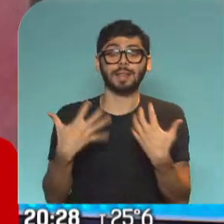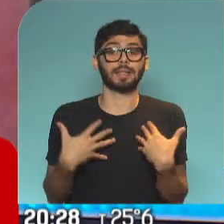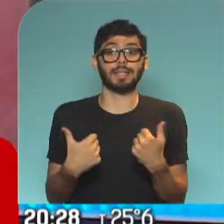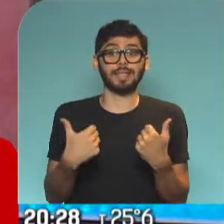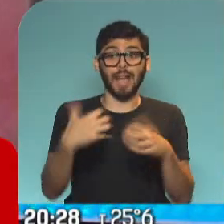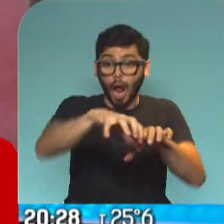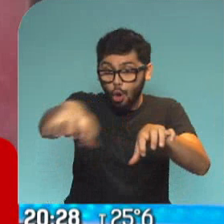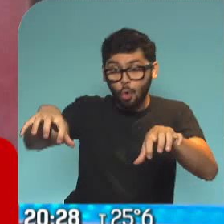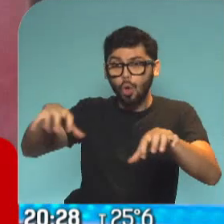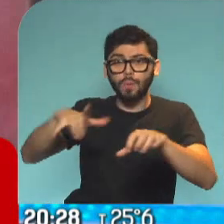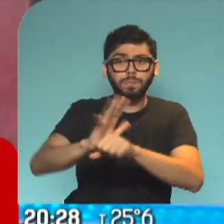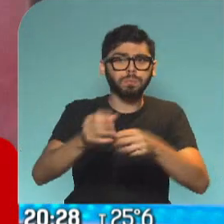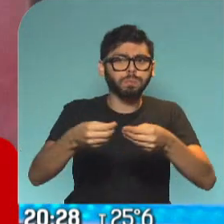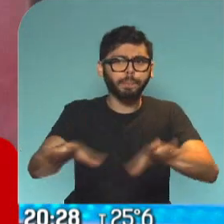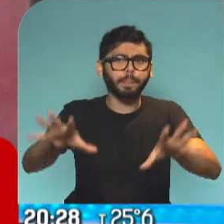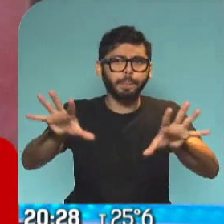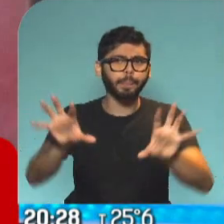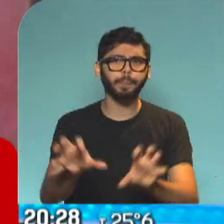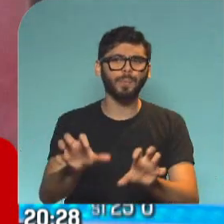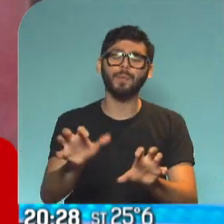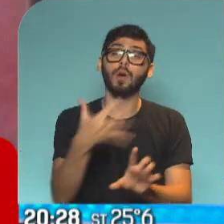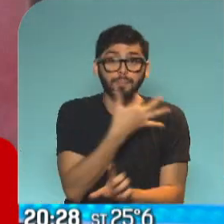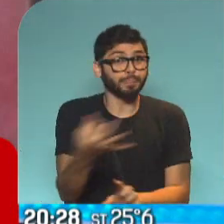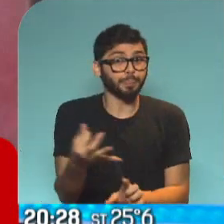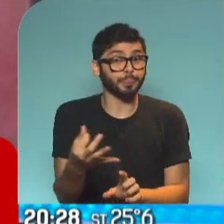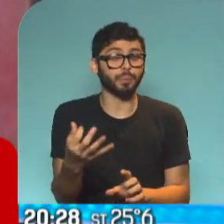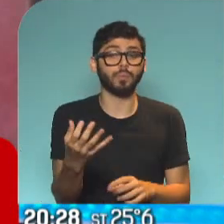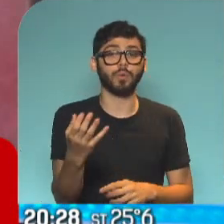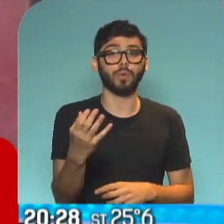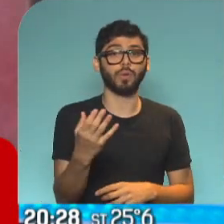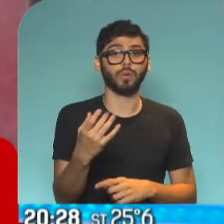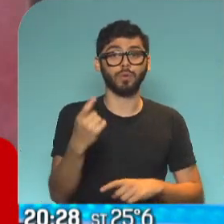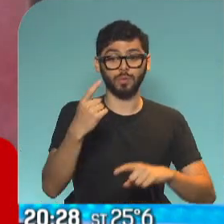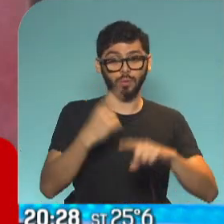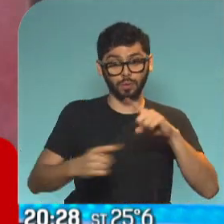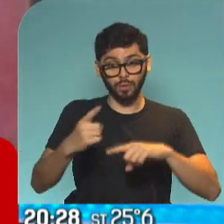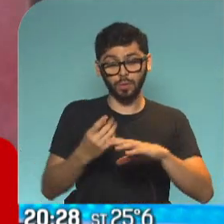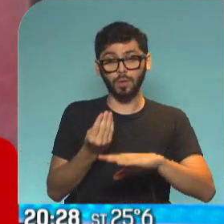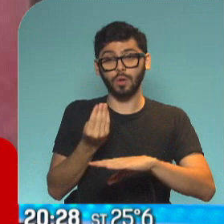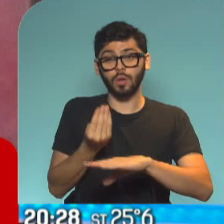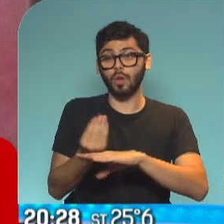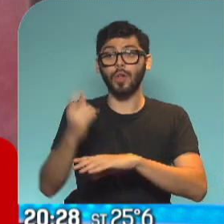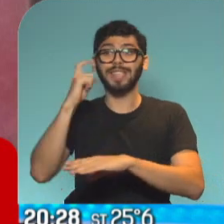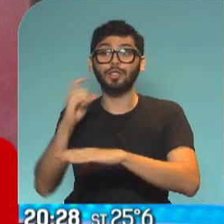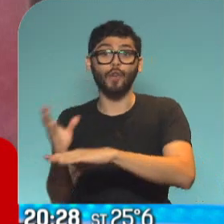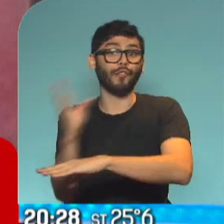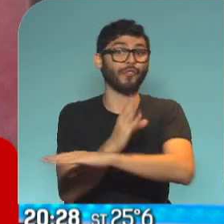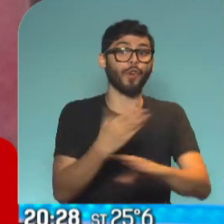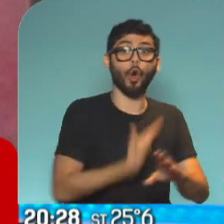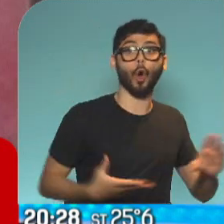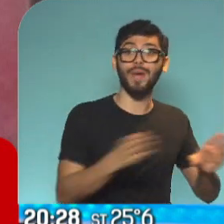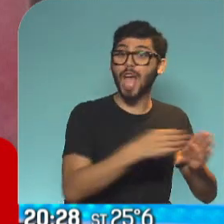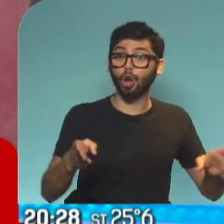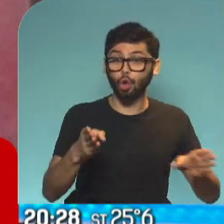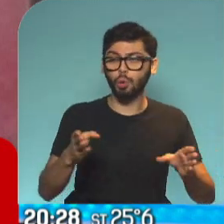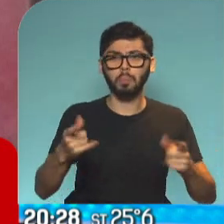totalmente desguazado. Es cierto que no hubo inversión durante la gestión previa a la gestión de Axel Kicillof. También es cierto